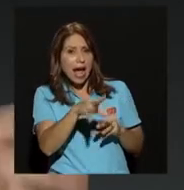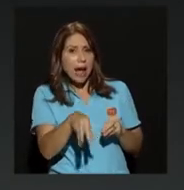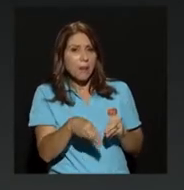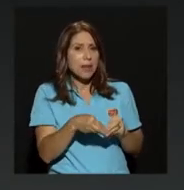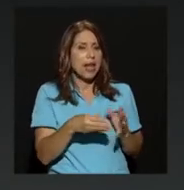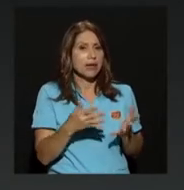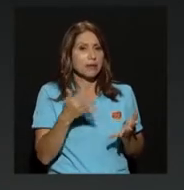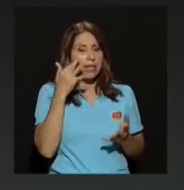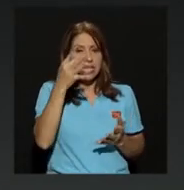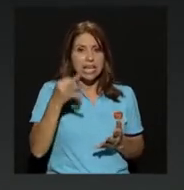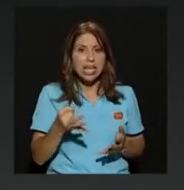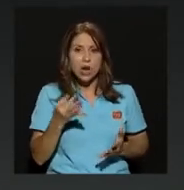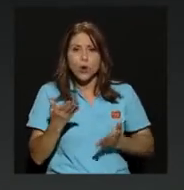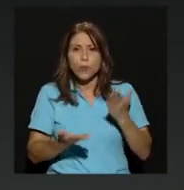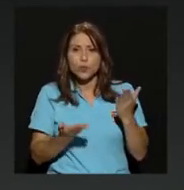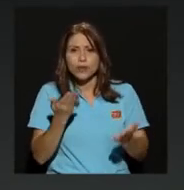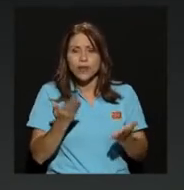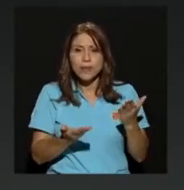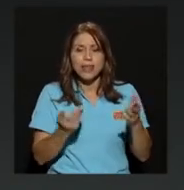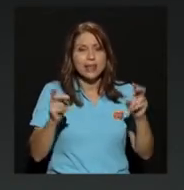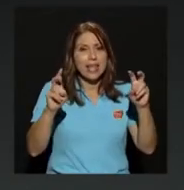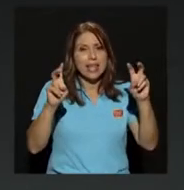que posiblemente las temáticas